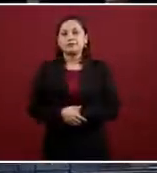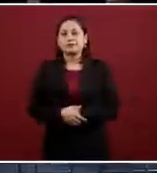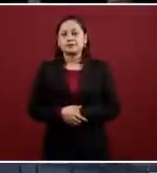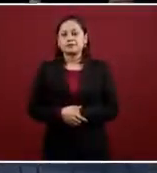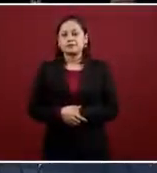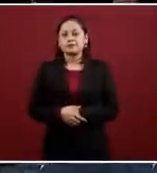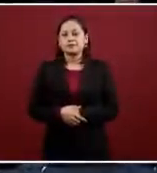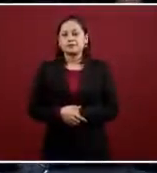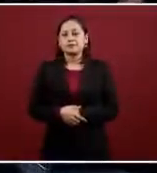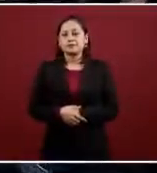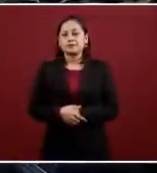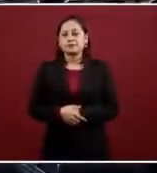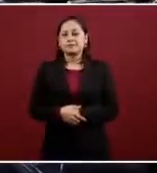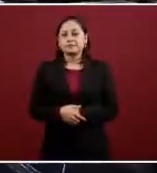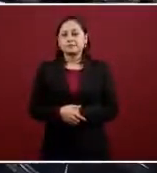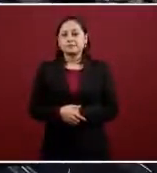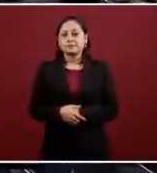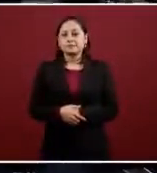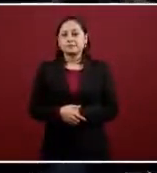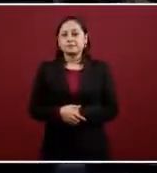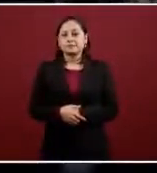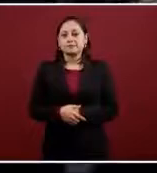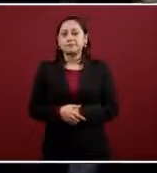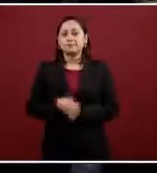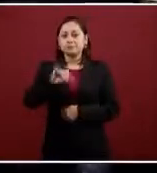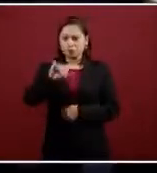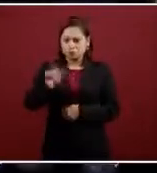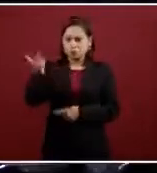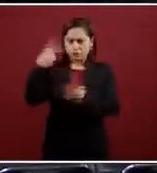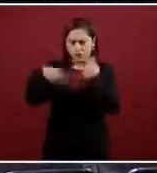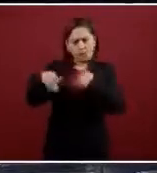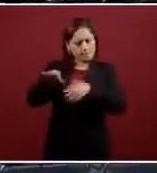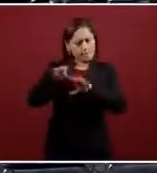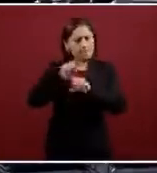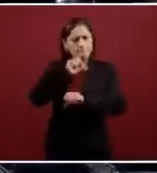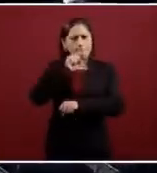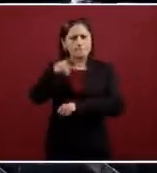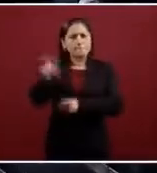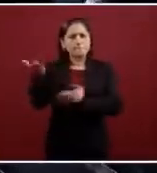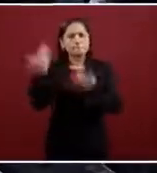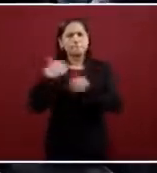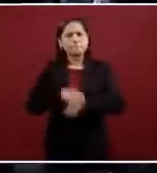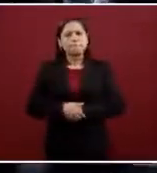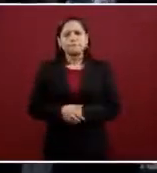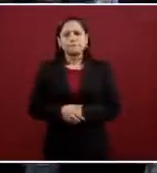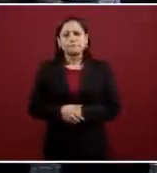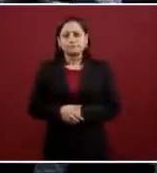Sí. Sí, que venga también. Sí.